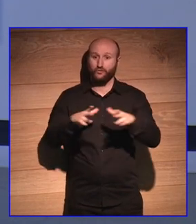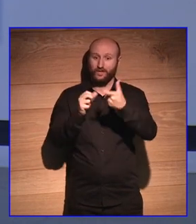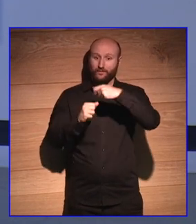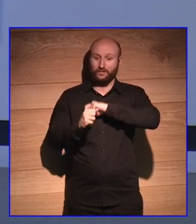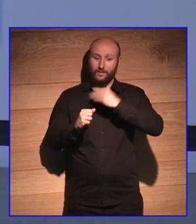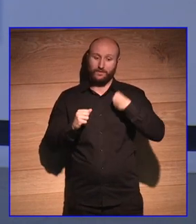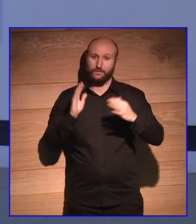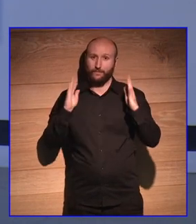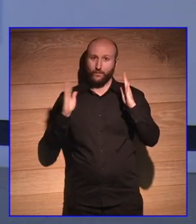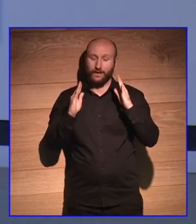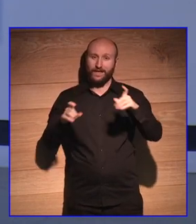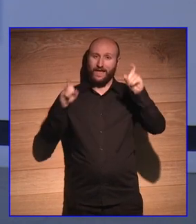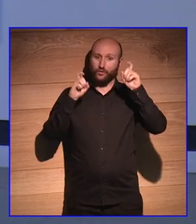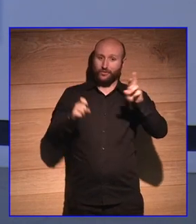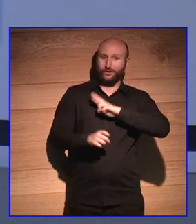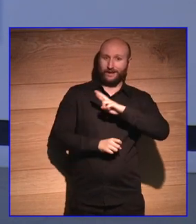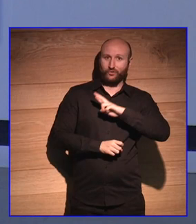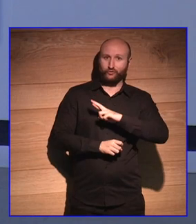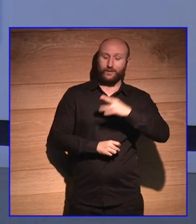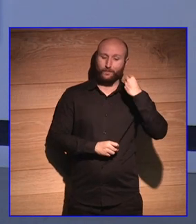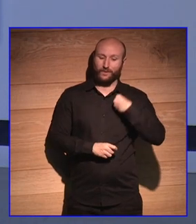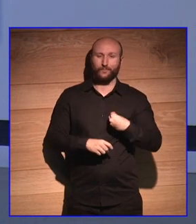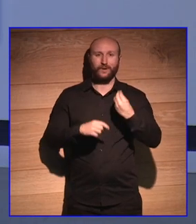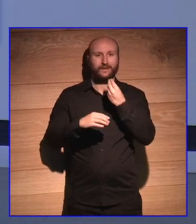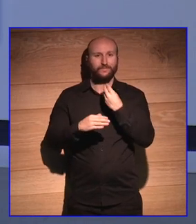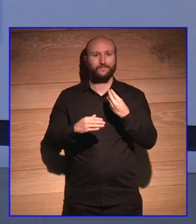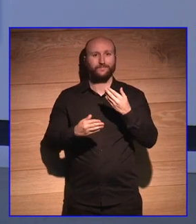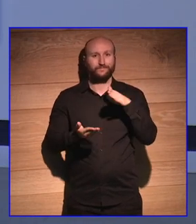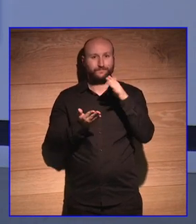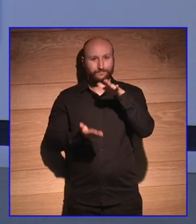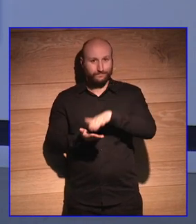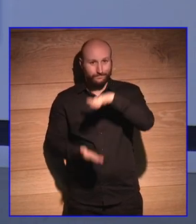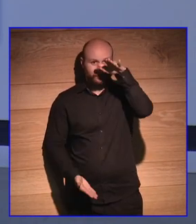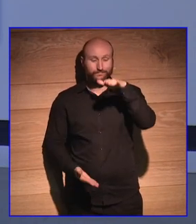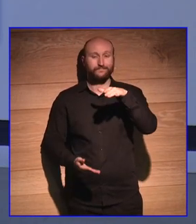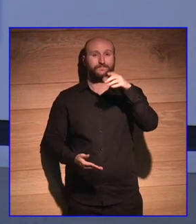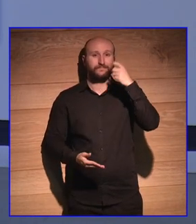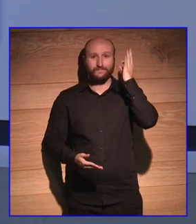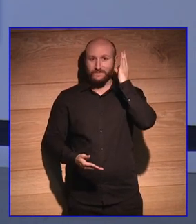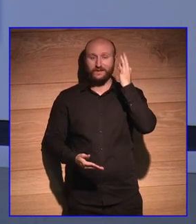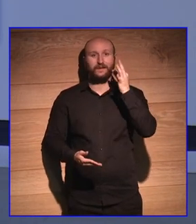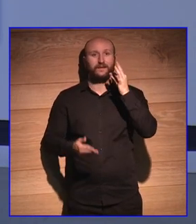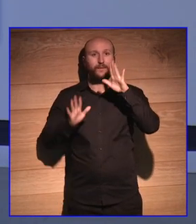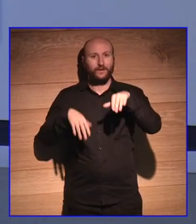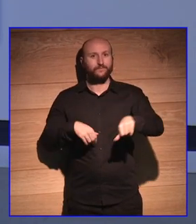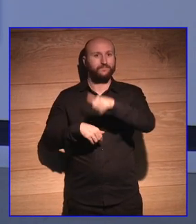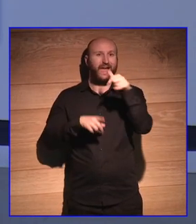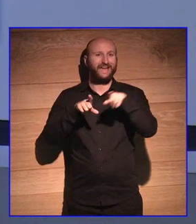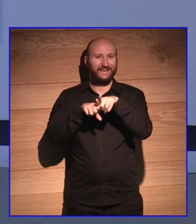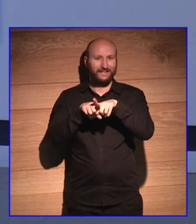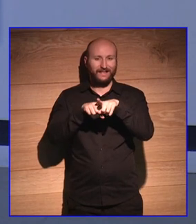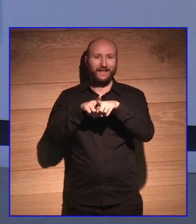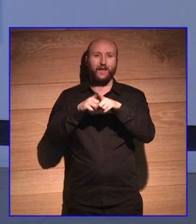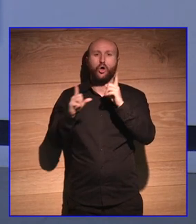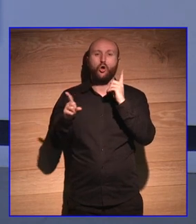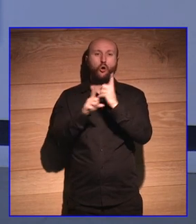la época y la educación religiosa en la que se había criado la segoviana autorizaban y promovían la descalificación y la crítica hacia